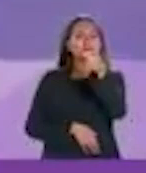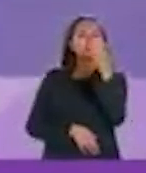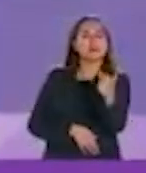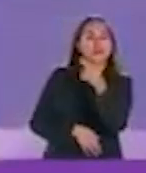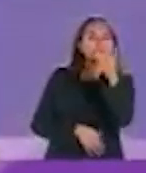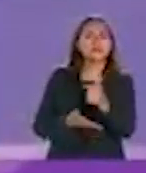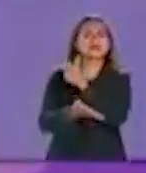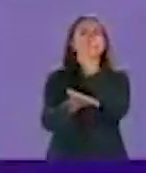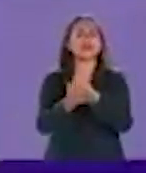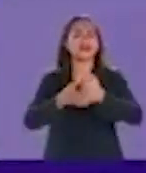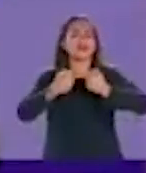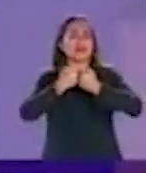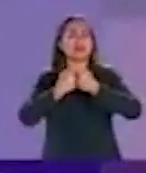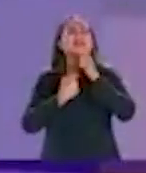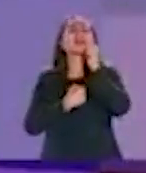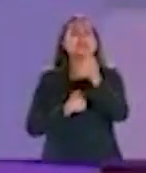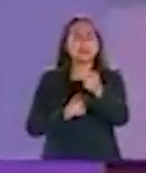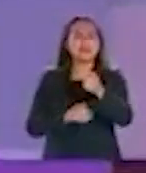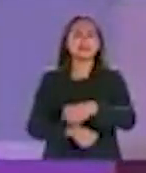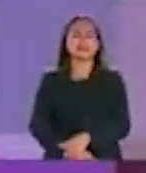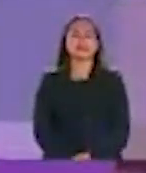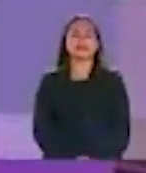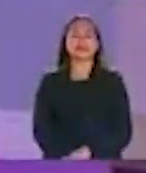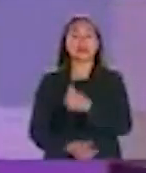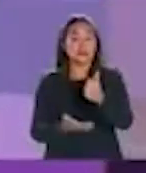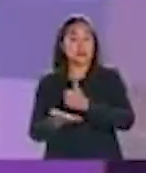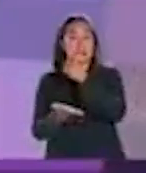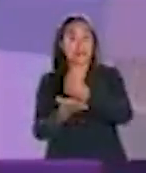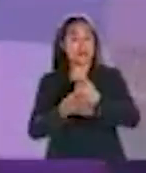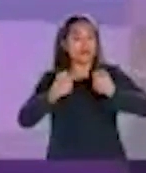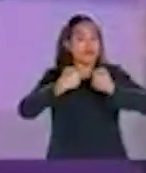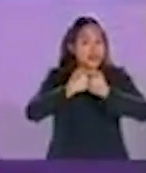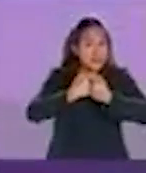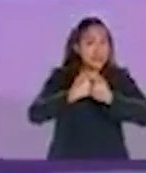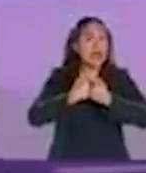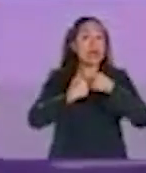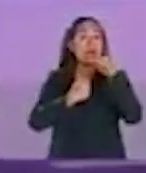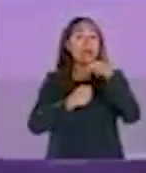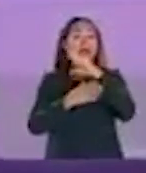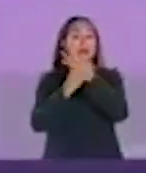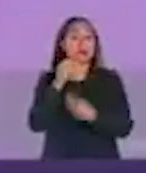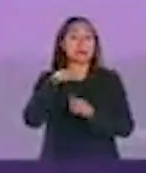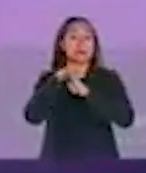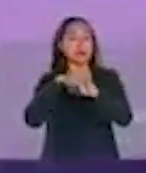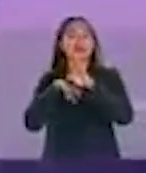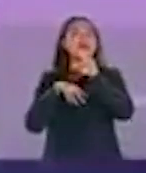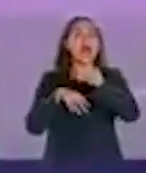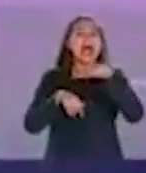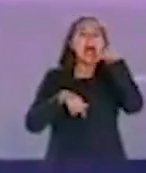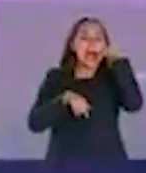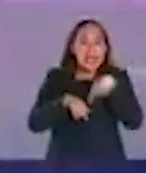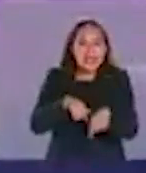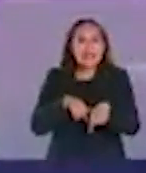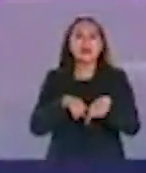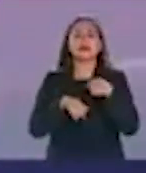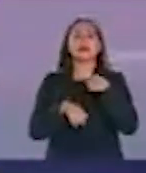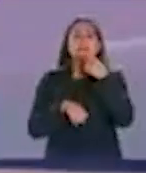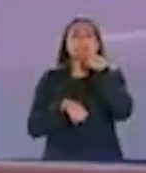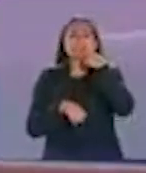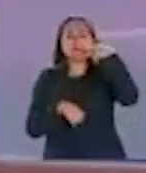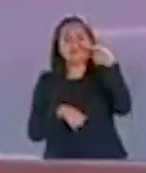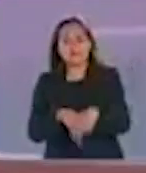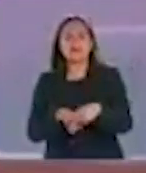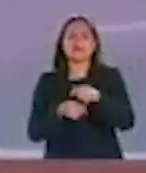las ciudades fronterizas no tienen una vocación de inmigración las ciudades fronterizas reafirman su mexicanidad todos los días